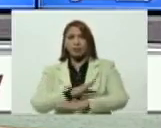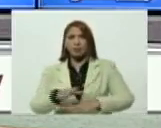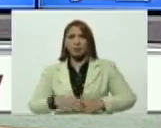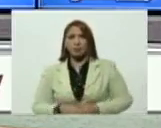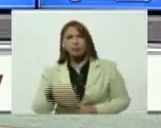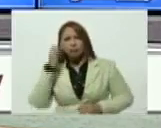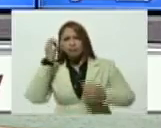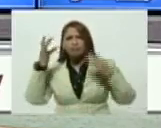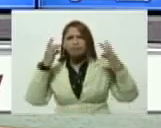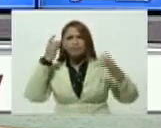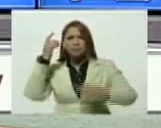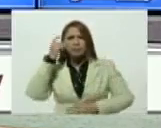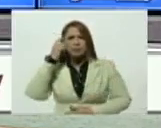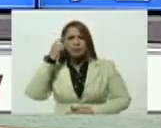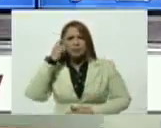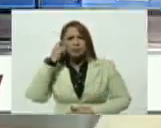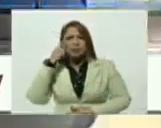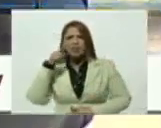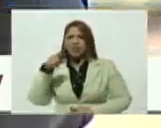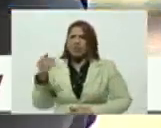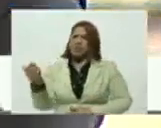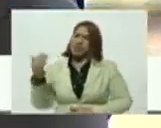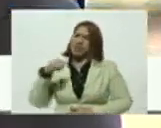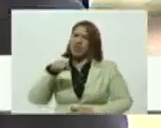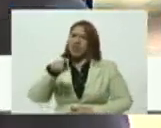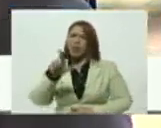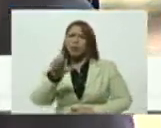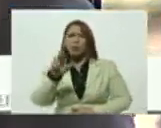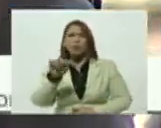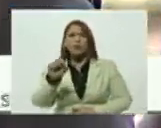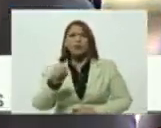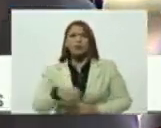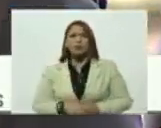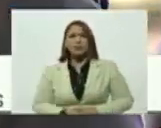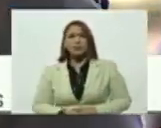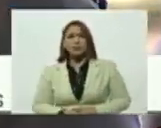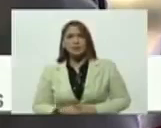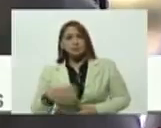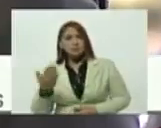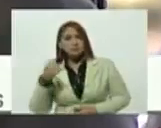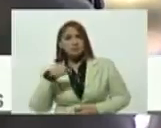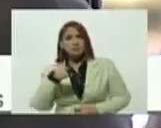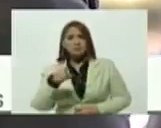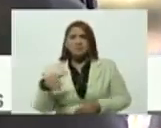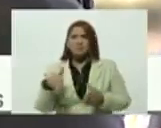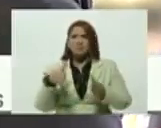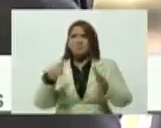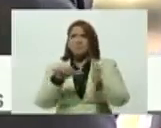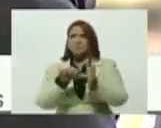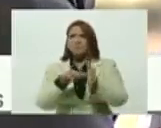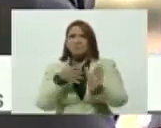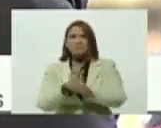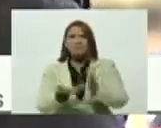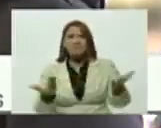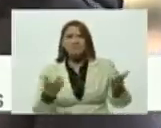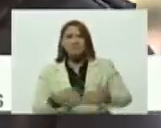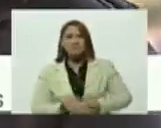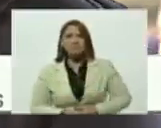días. Allá viene Luis José. Viene por el cargo